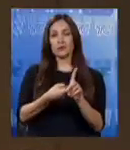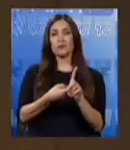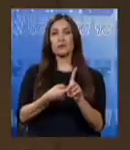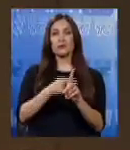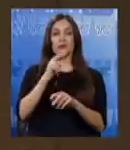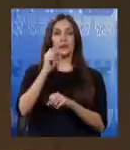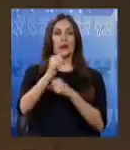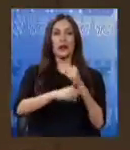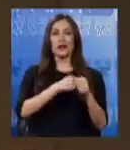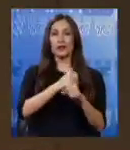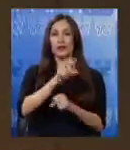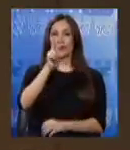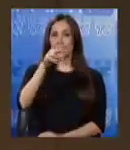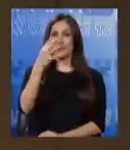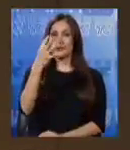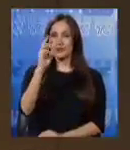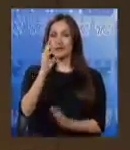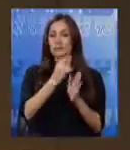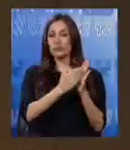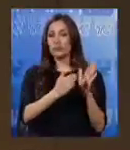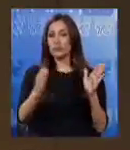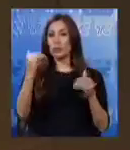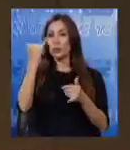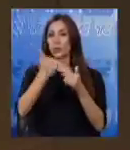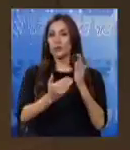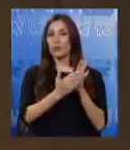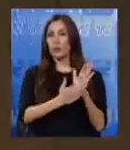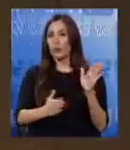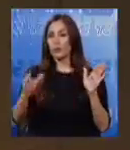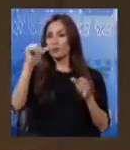año 2016, con las últimas cifras del sector